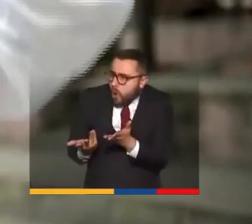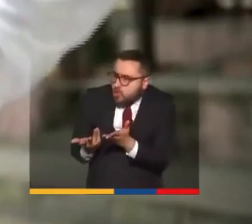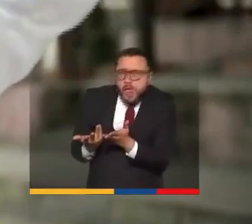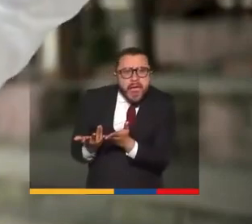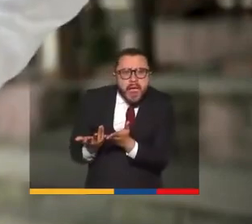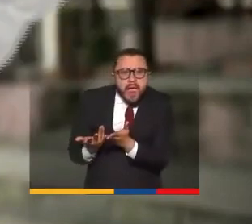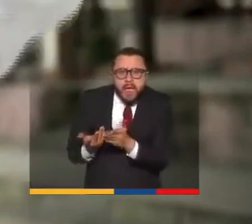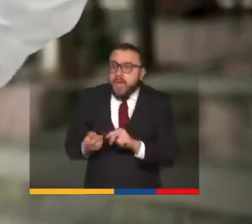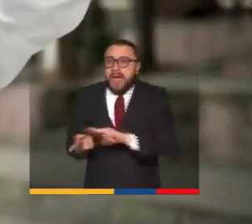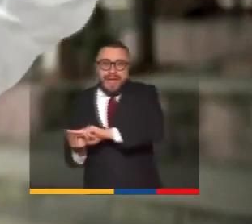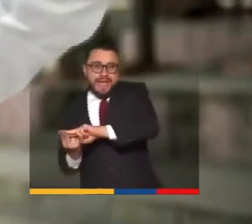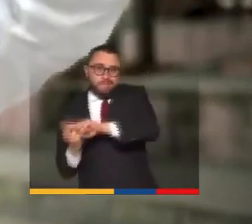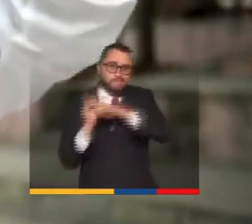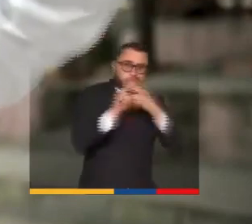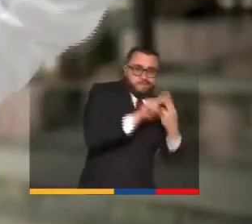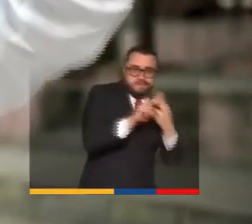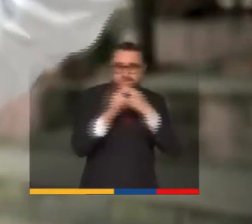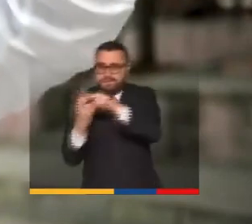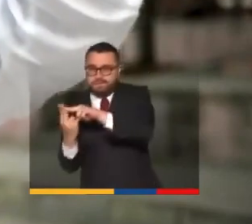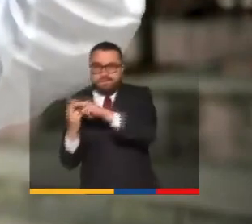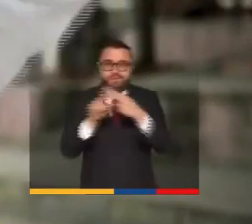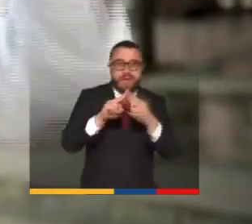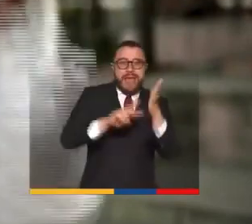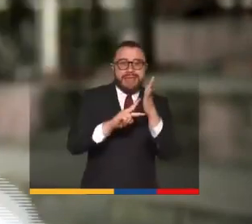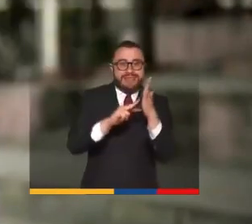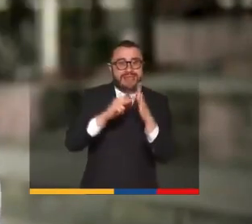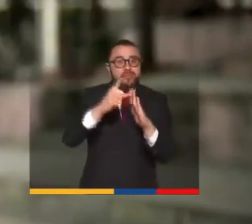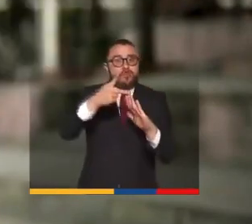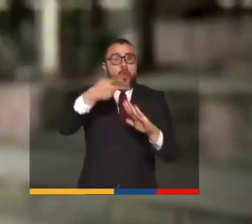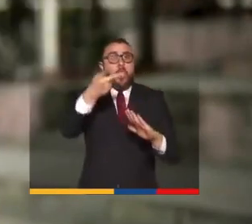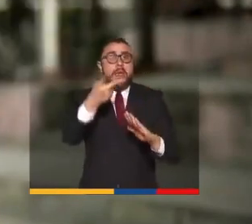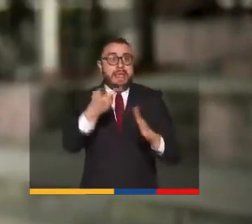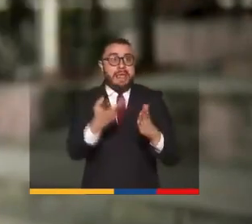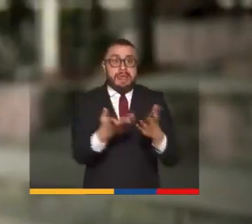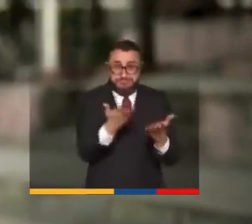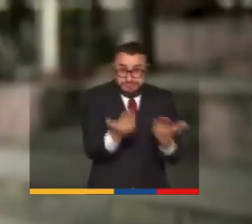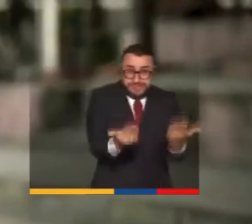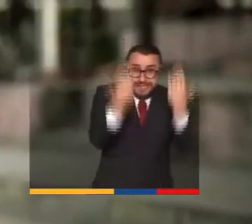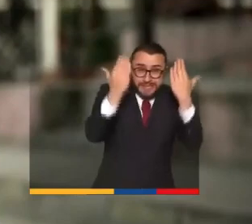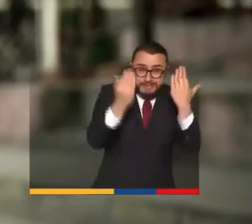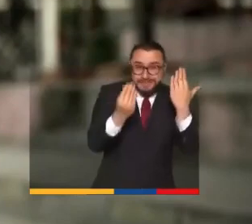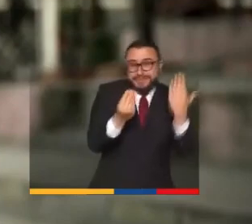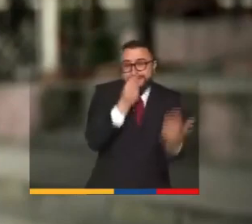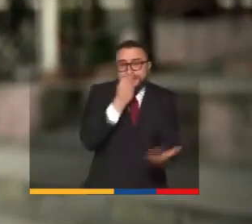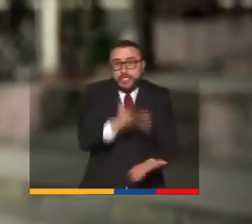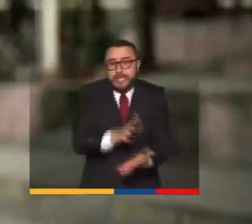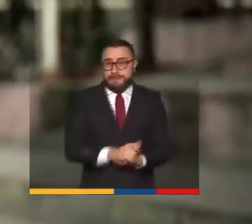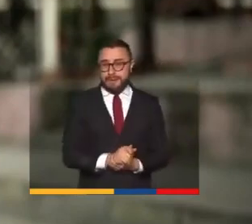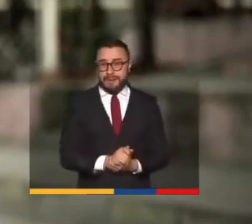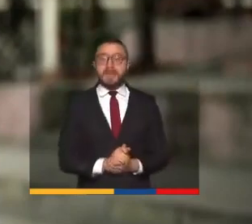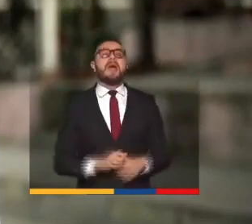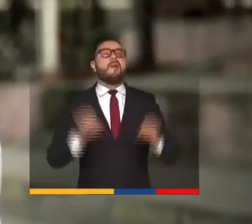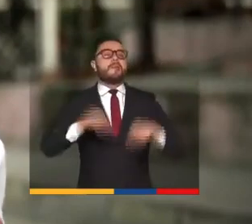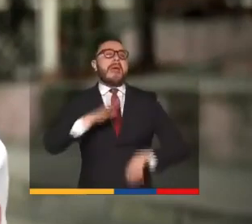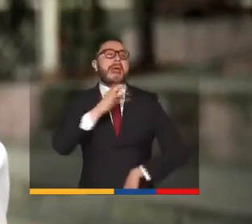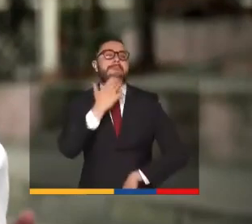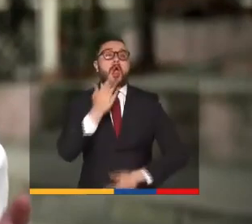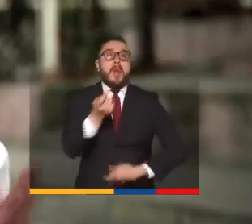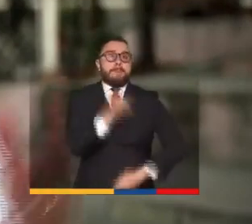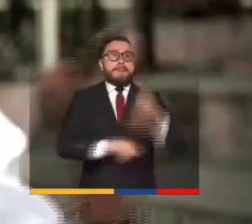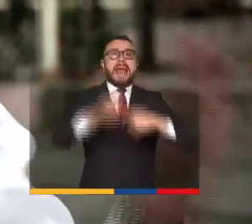a tarifas que tienen que ver con tecnologías muchísimo más ineficientes. Puede vender, digamos, a